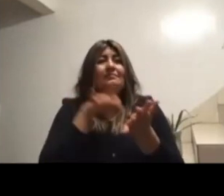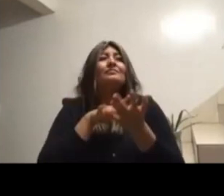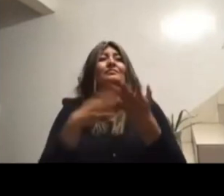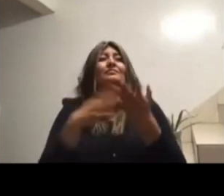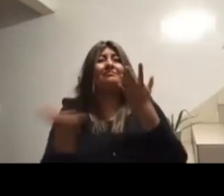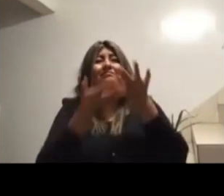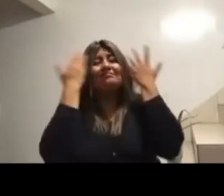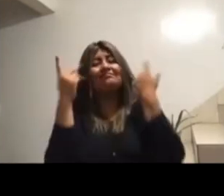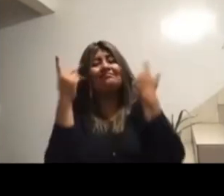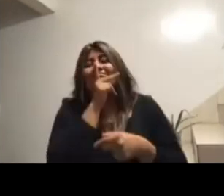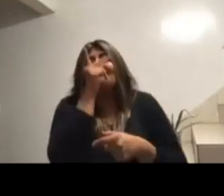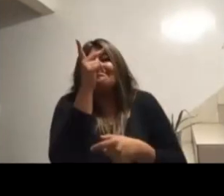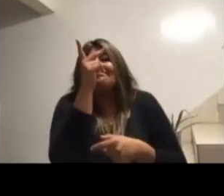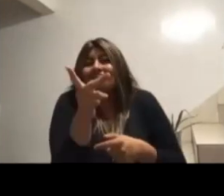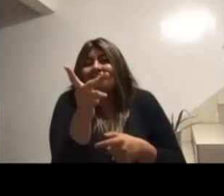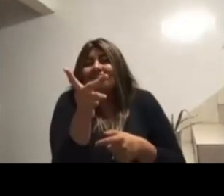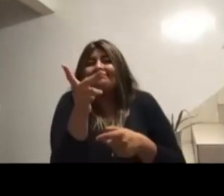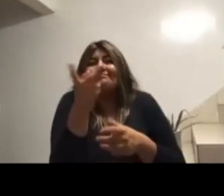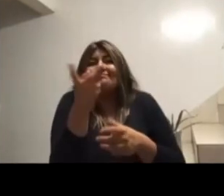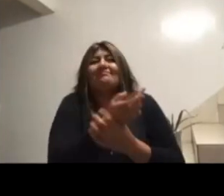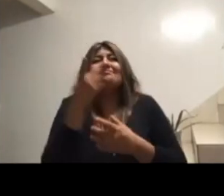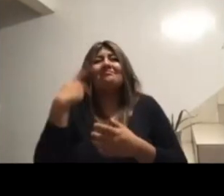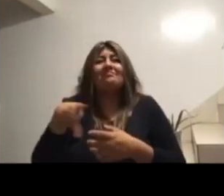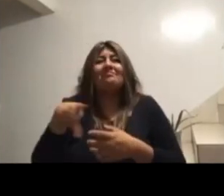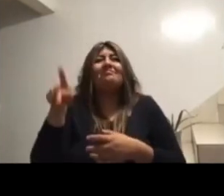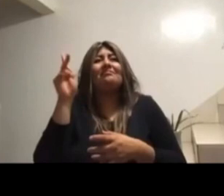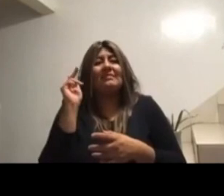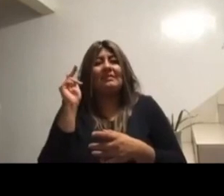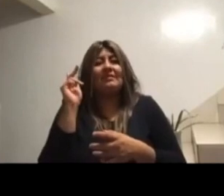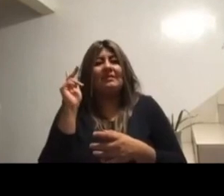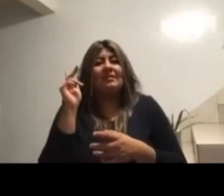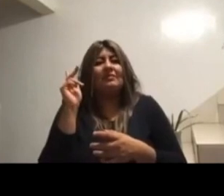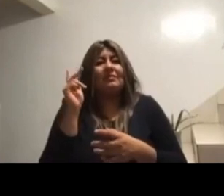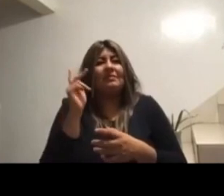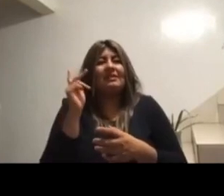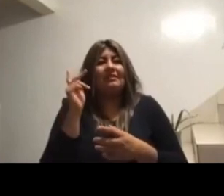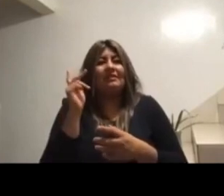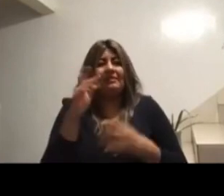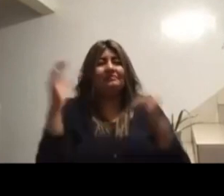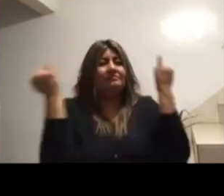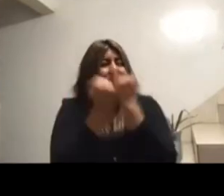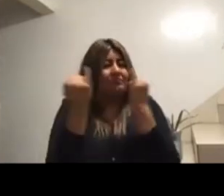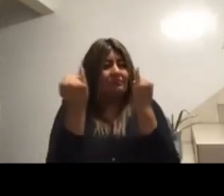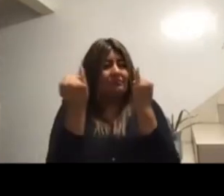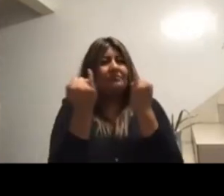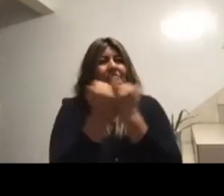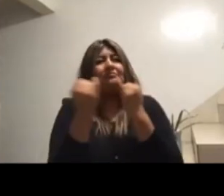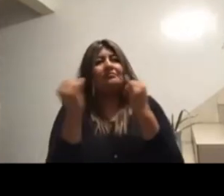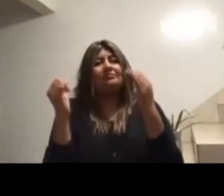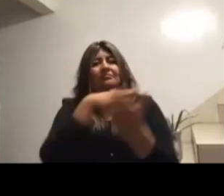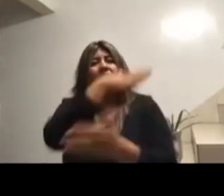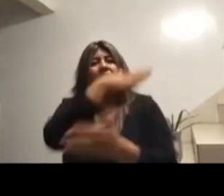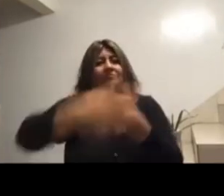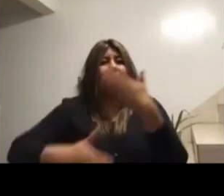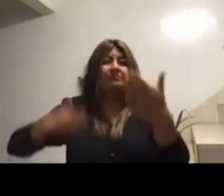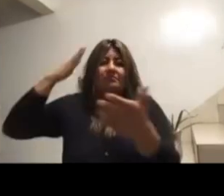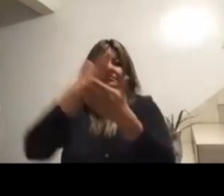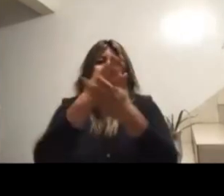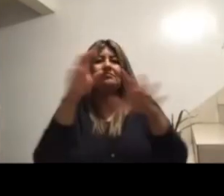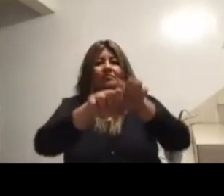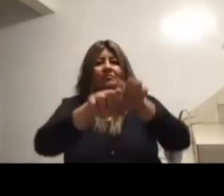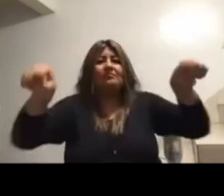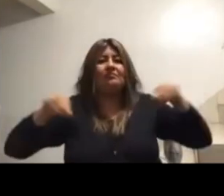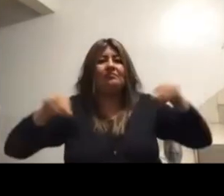como un poco periférico a lo que sucede en el aula, pues obviamente podría, no digo que suceda siempre, pero podría no conocer